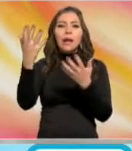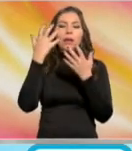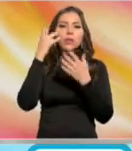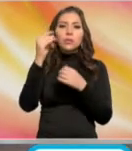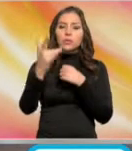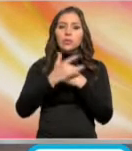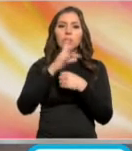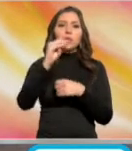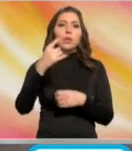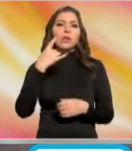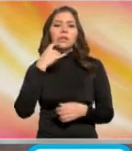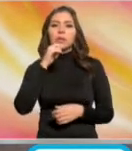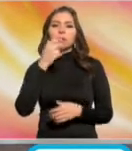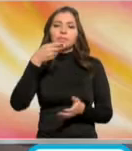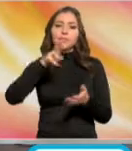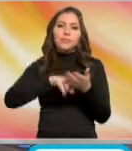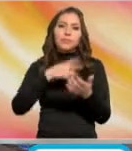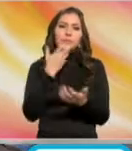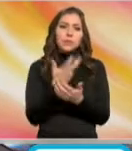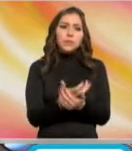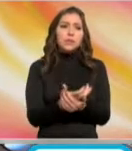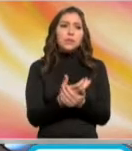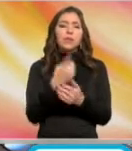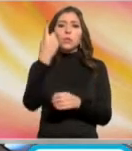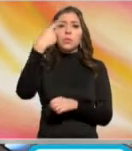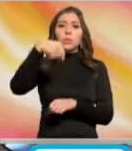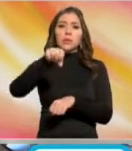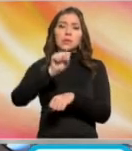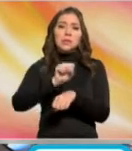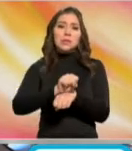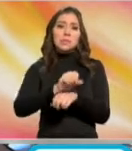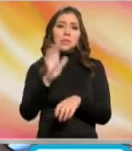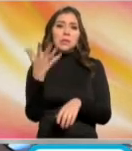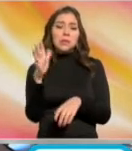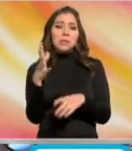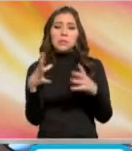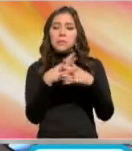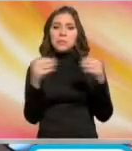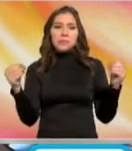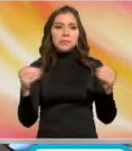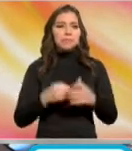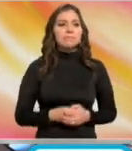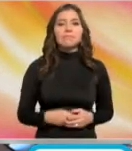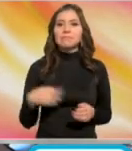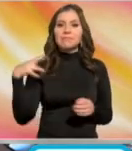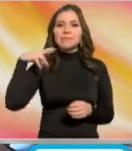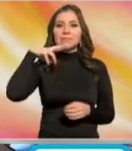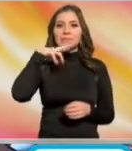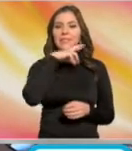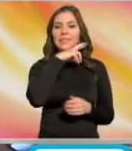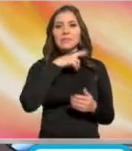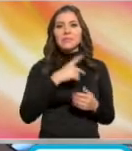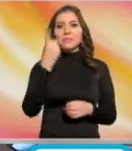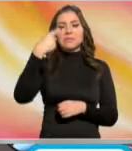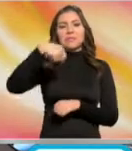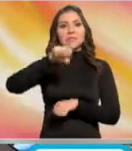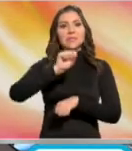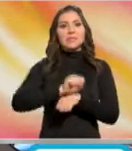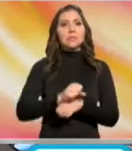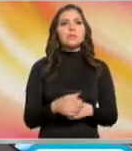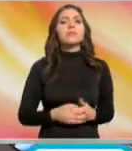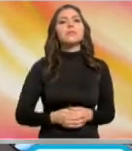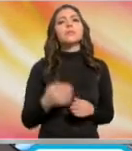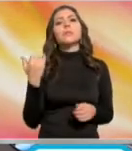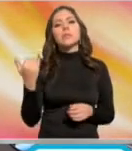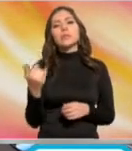y no hacer esfuerzos, obviamente. Y la recuperación total es 1 semana aproximadamente. Es rapidísimo. Así Sí, es. una semana. entonces. Quedan, por